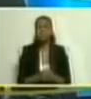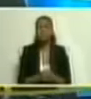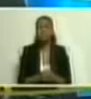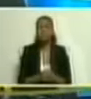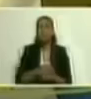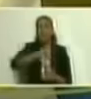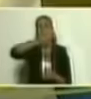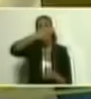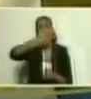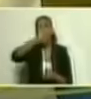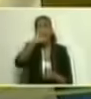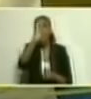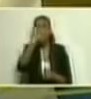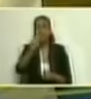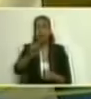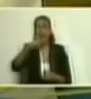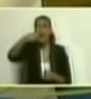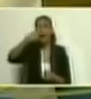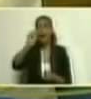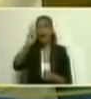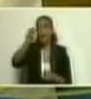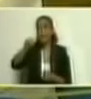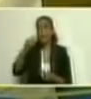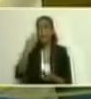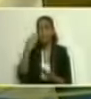Afak Ahmad Kam.